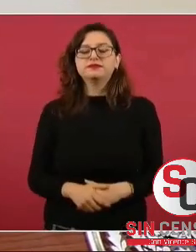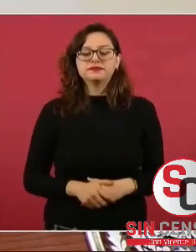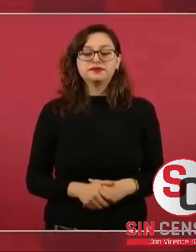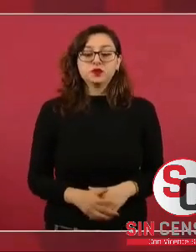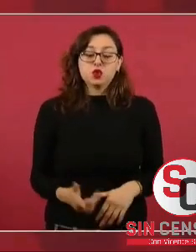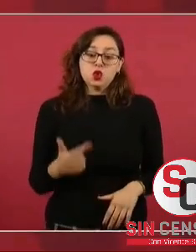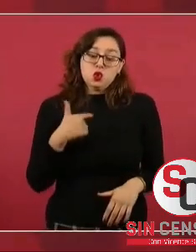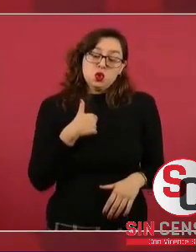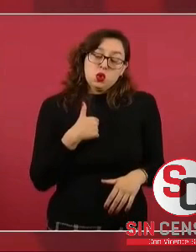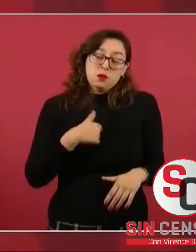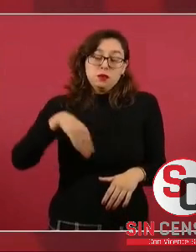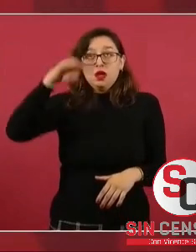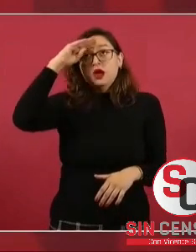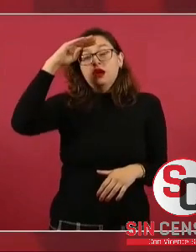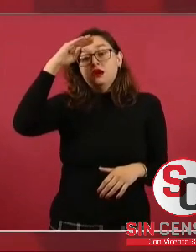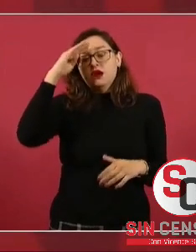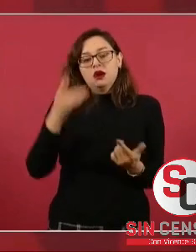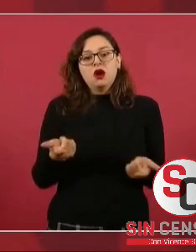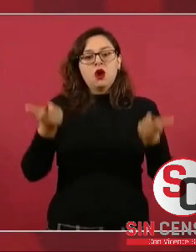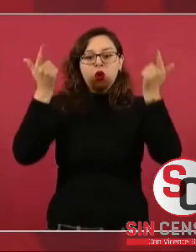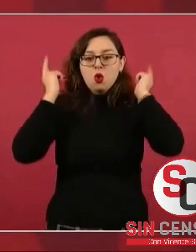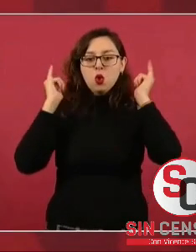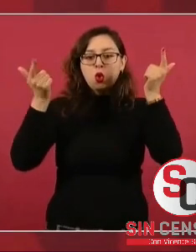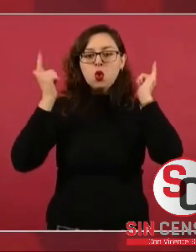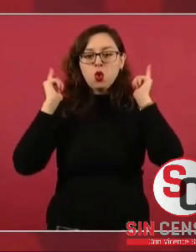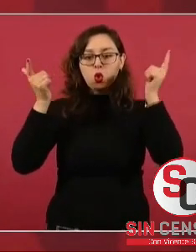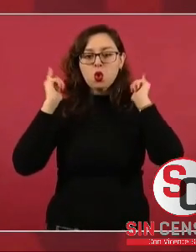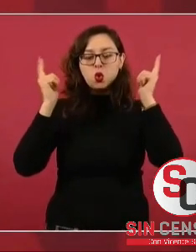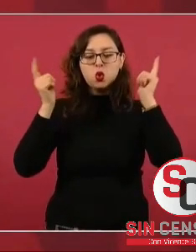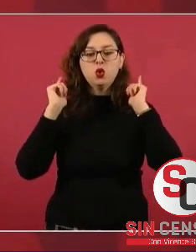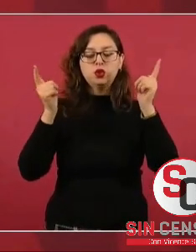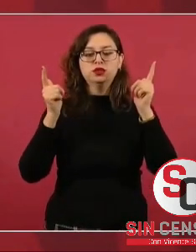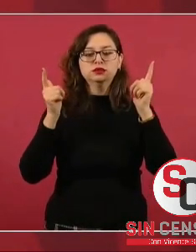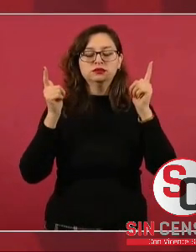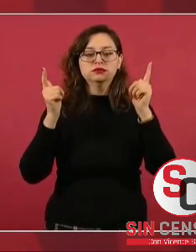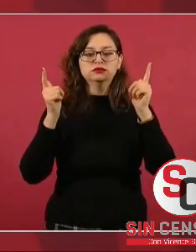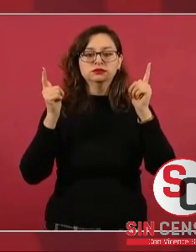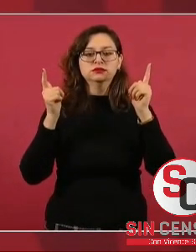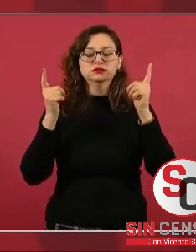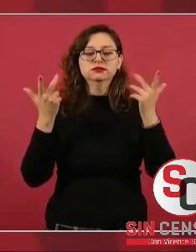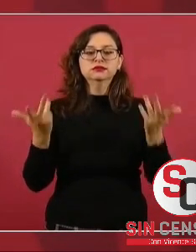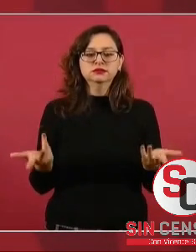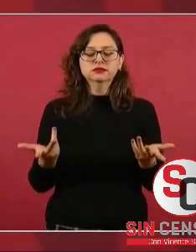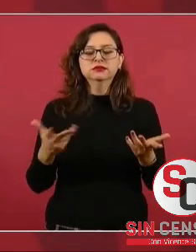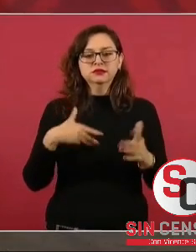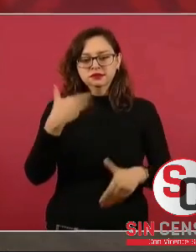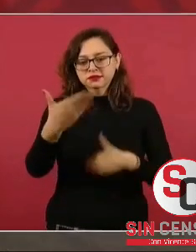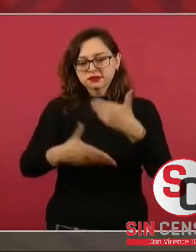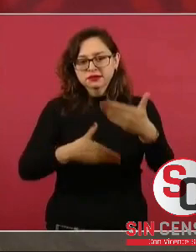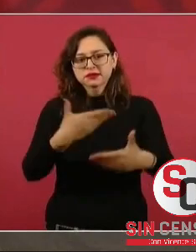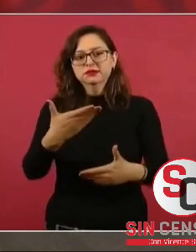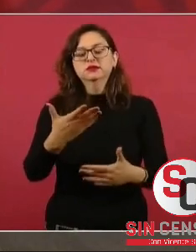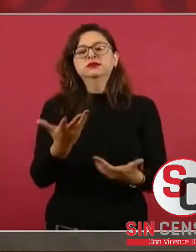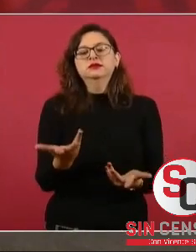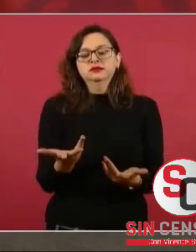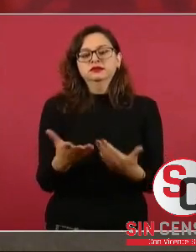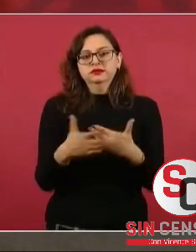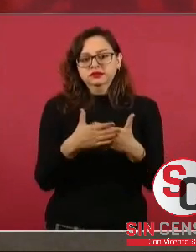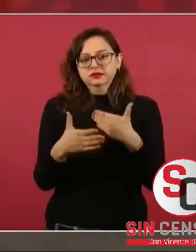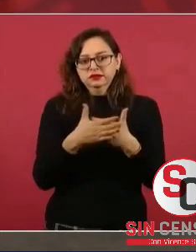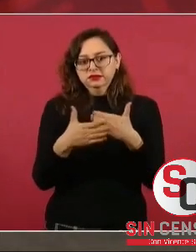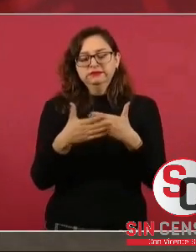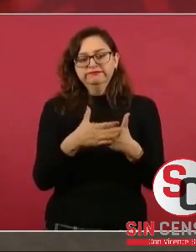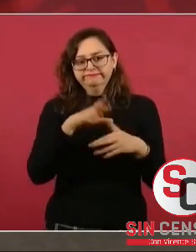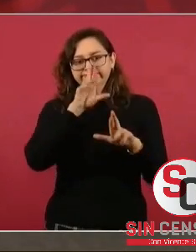yo espero que pronto tengamos resultados de la investigación